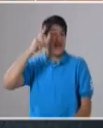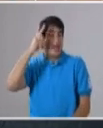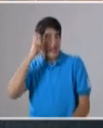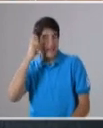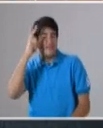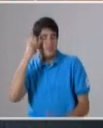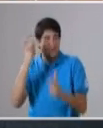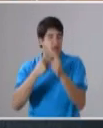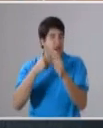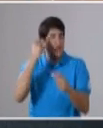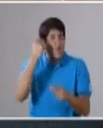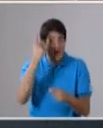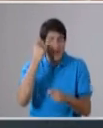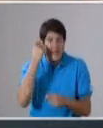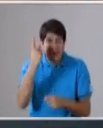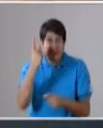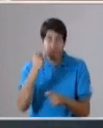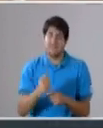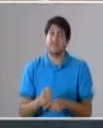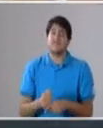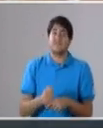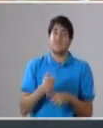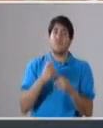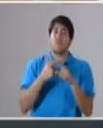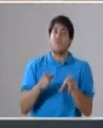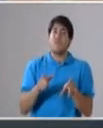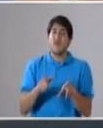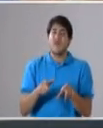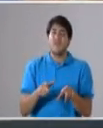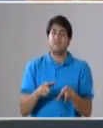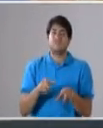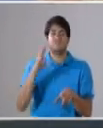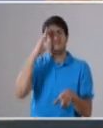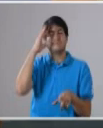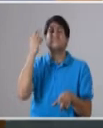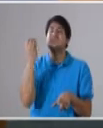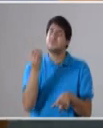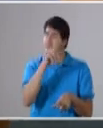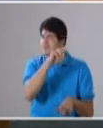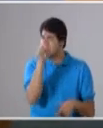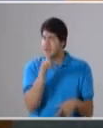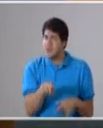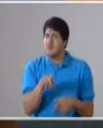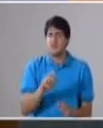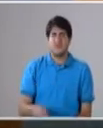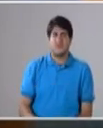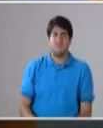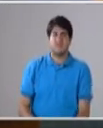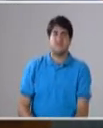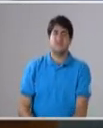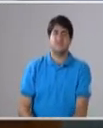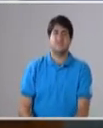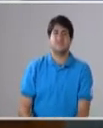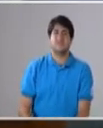Ahora, ¿qué es lo que tiene que hacer? ¿Por qué va a escuchar?